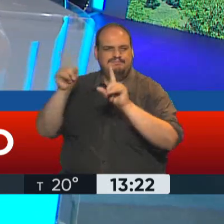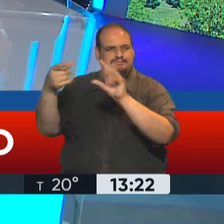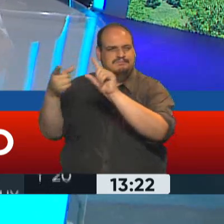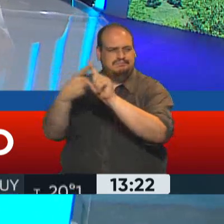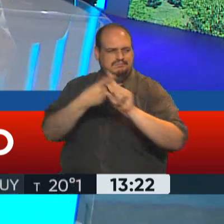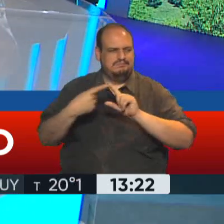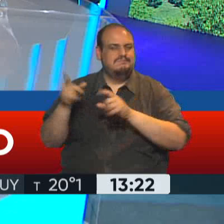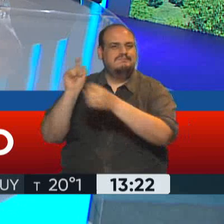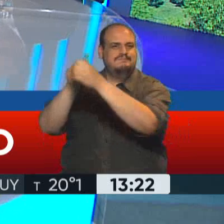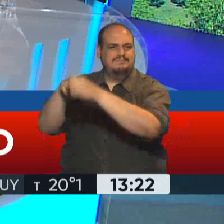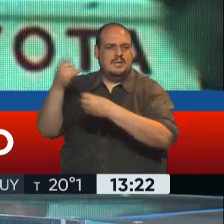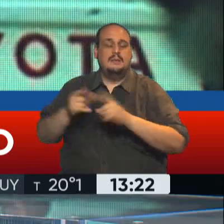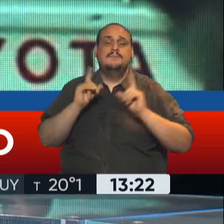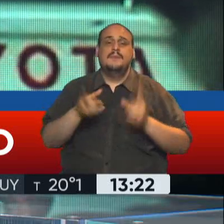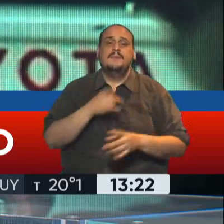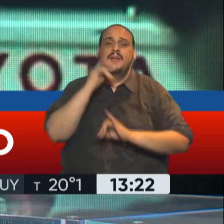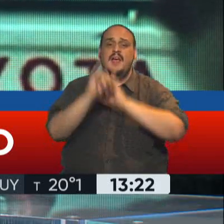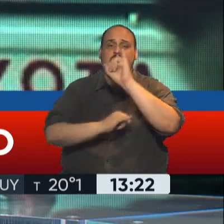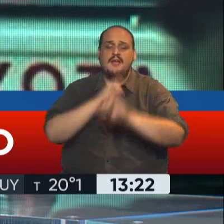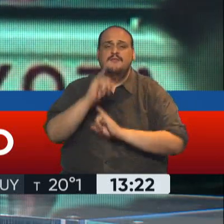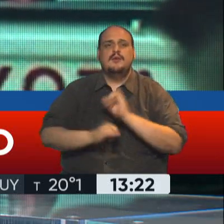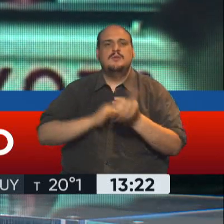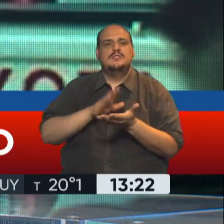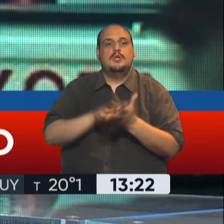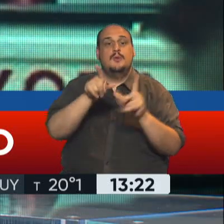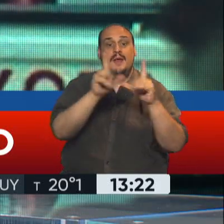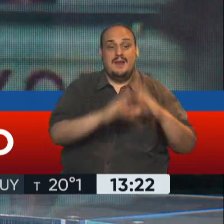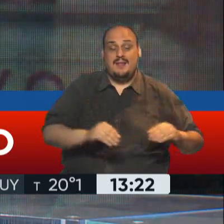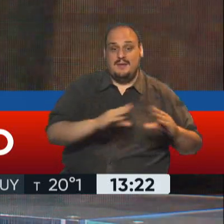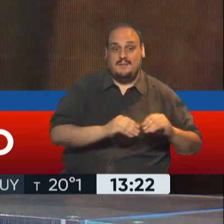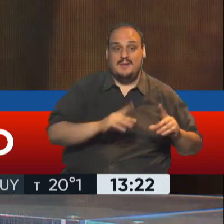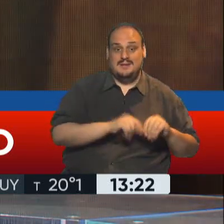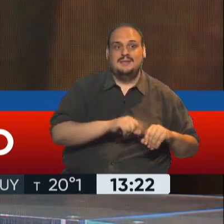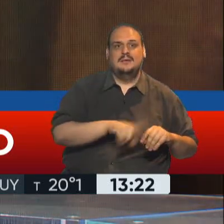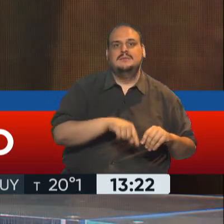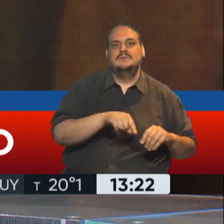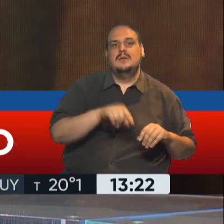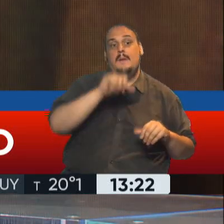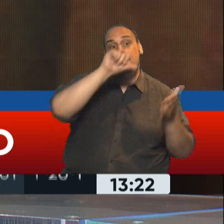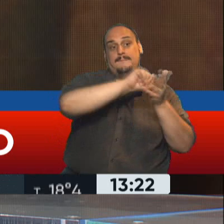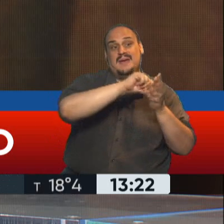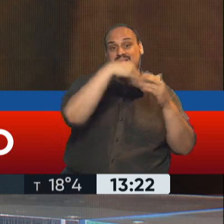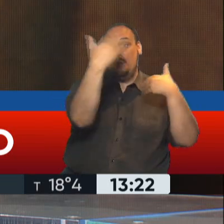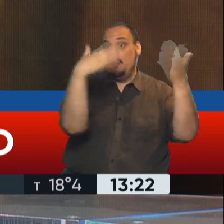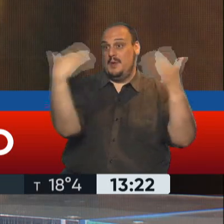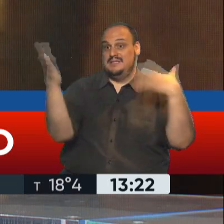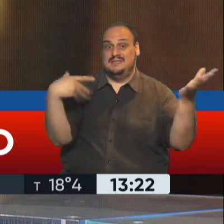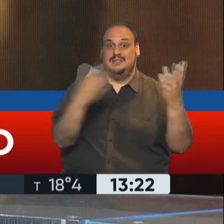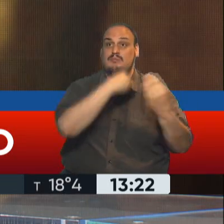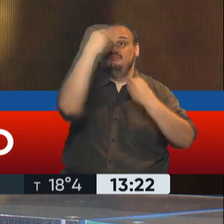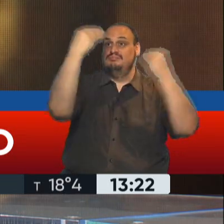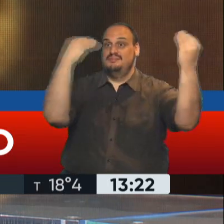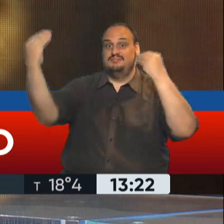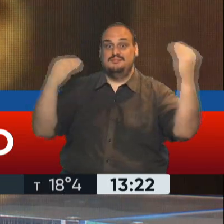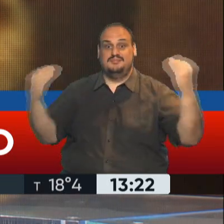punto interesante que mencionó el informe, que son las remesas de los libaneses que trabajan sobre todo en los países del Golfo, que son obviamente los países más ricos de Medio Oriente,